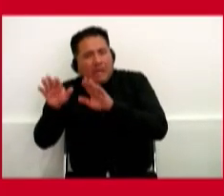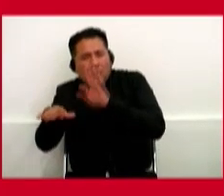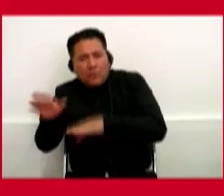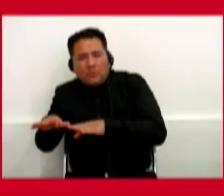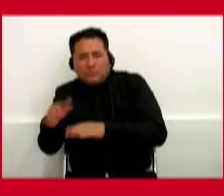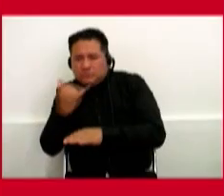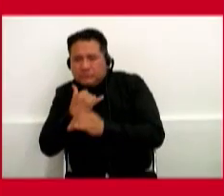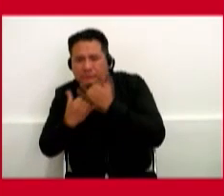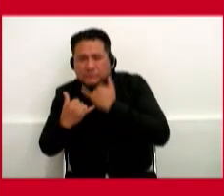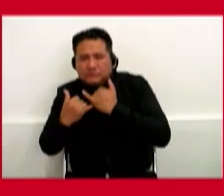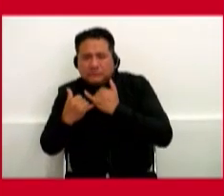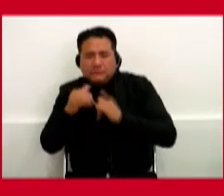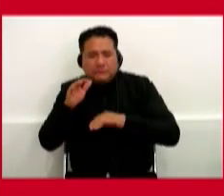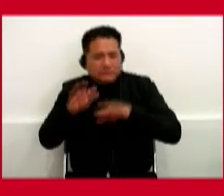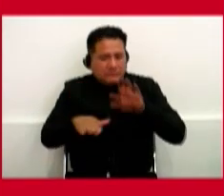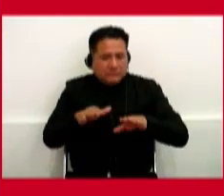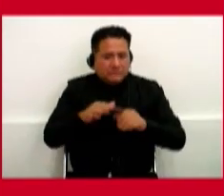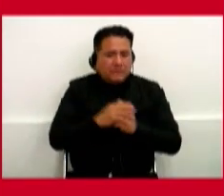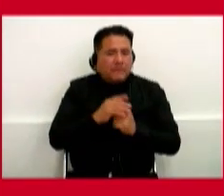tener en los análisis.